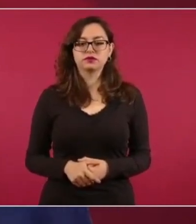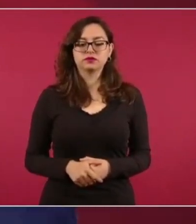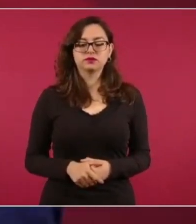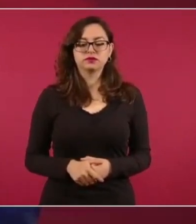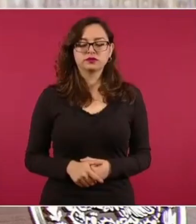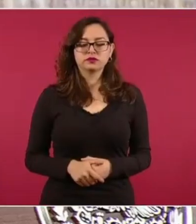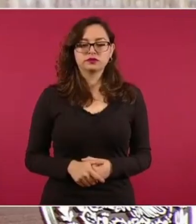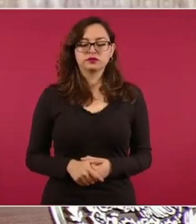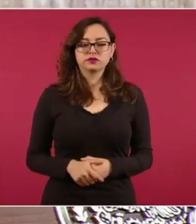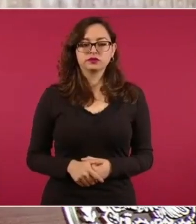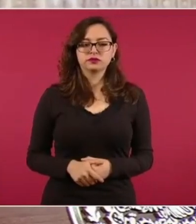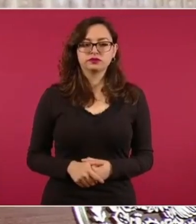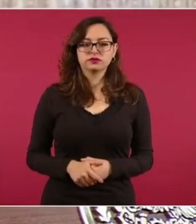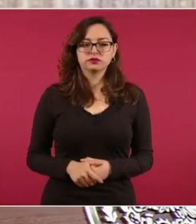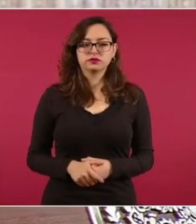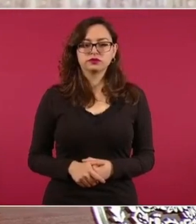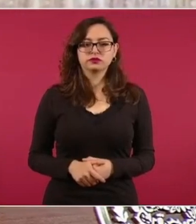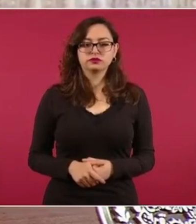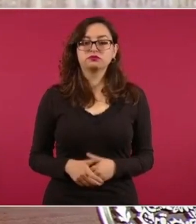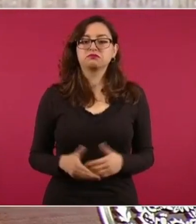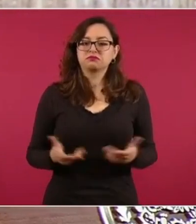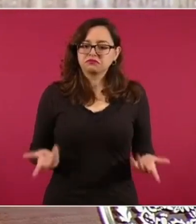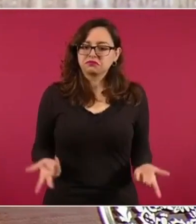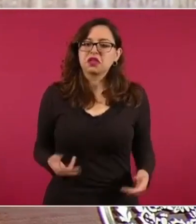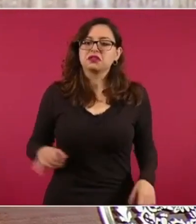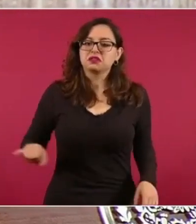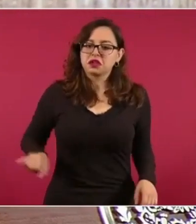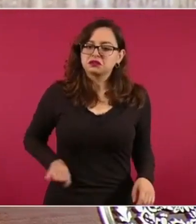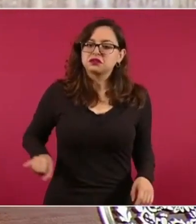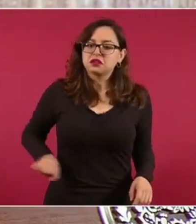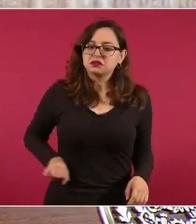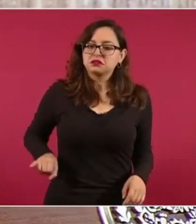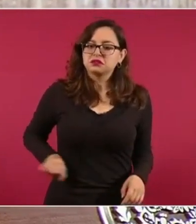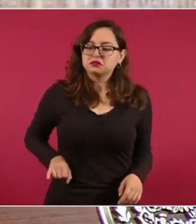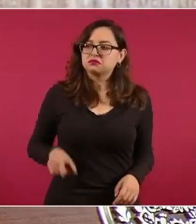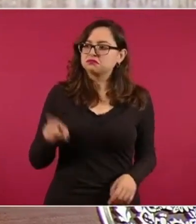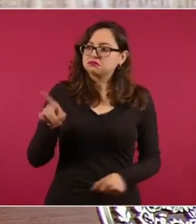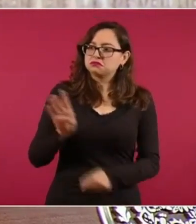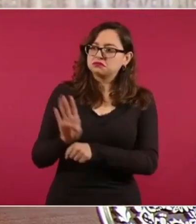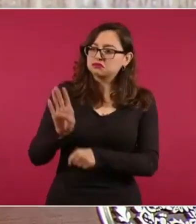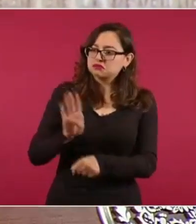cómo se votó en Brasil,